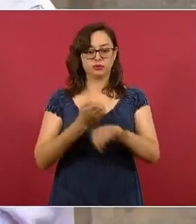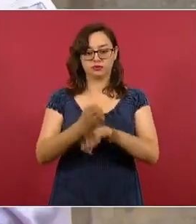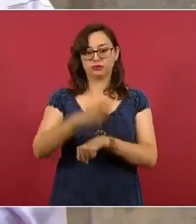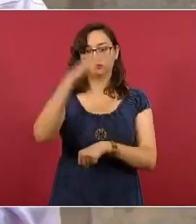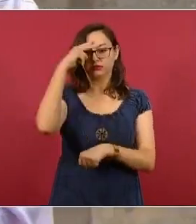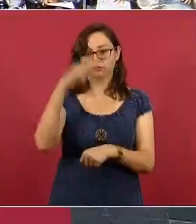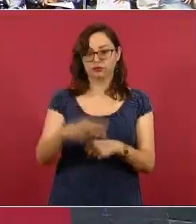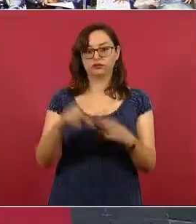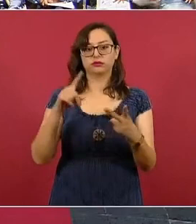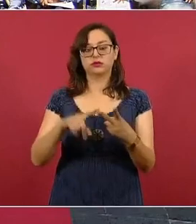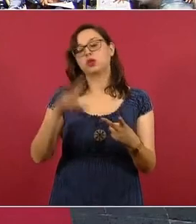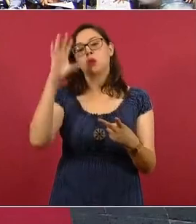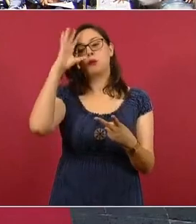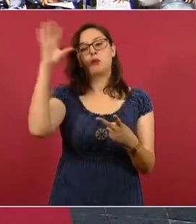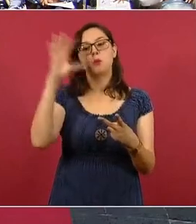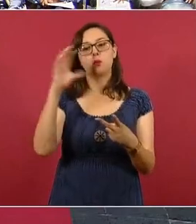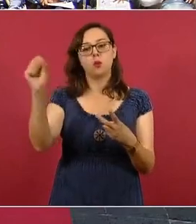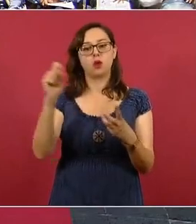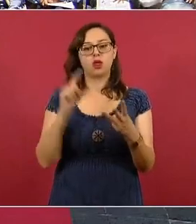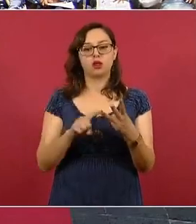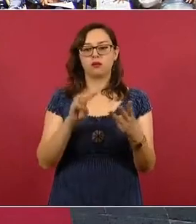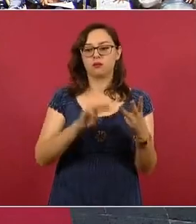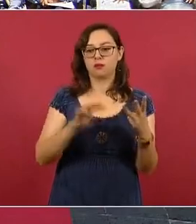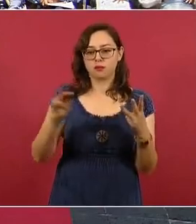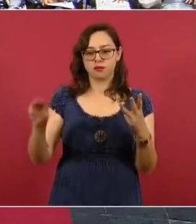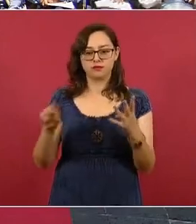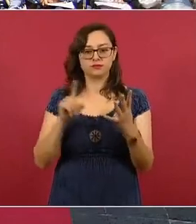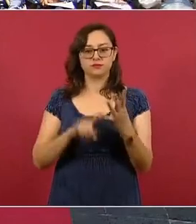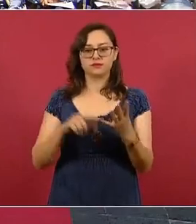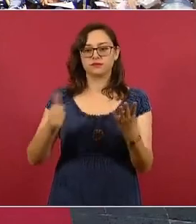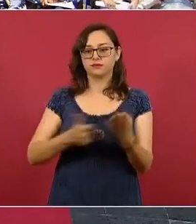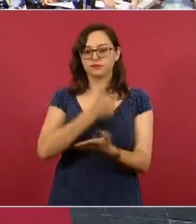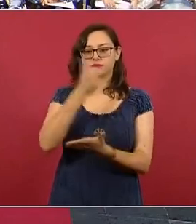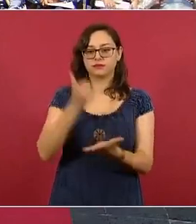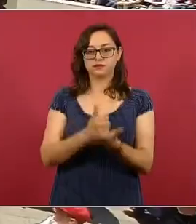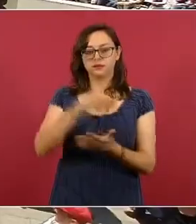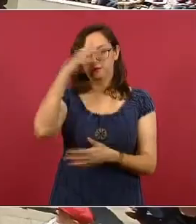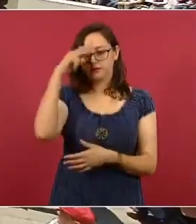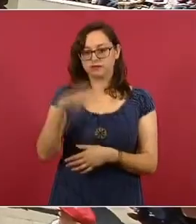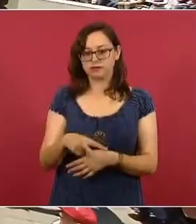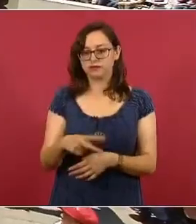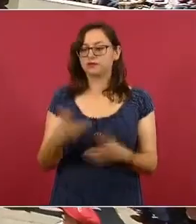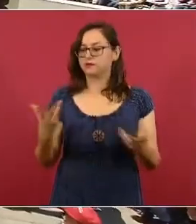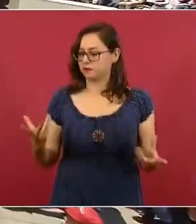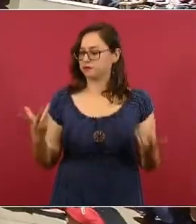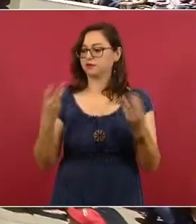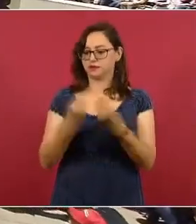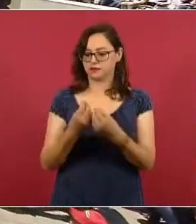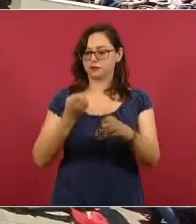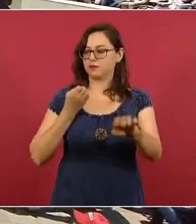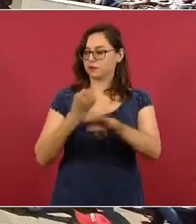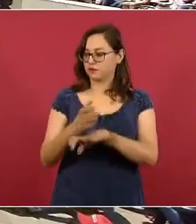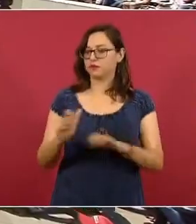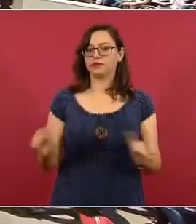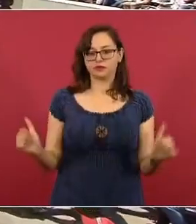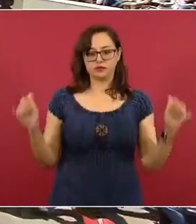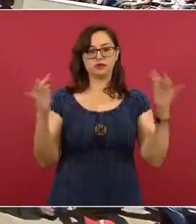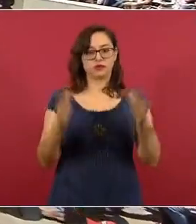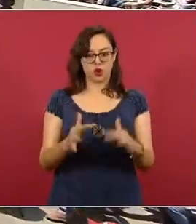Morelos, Michoacán y Ciudad de México. Así recorrimos en los días